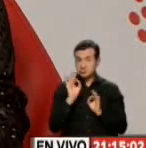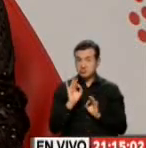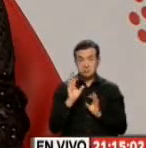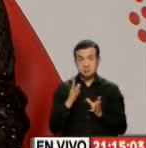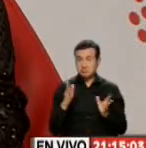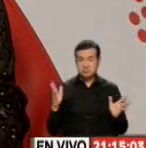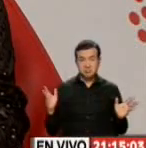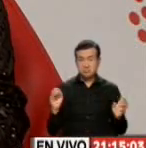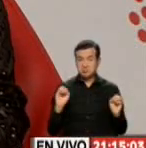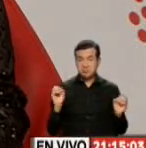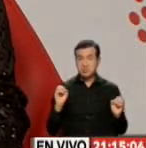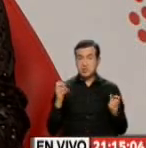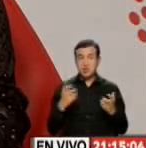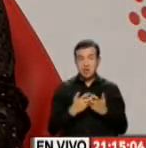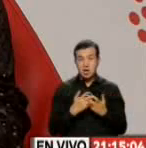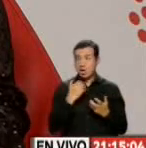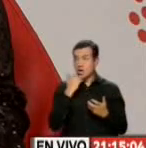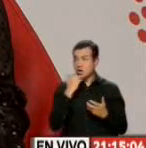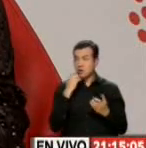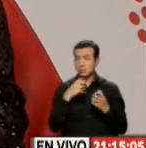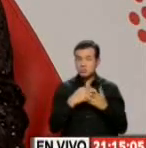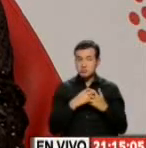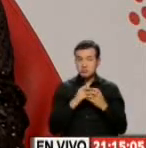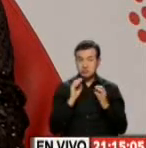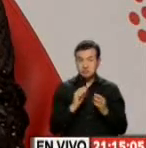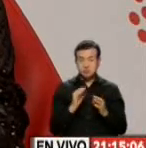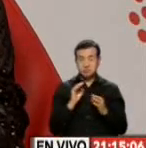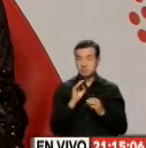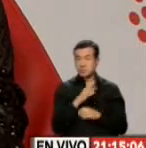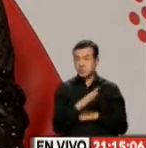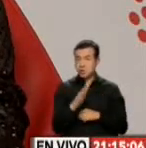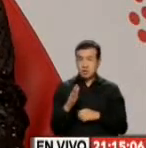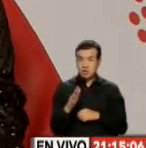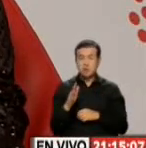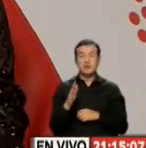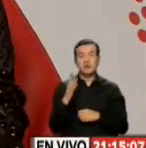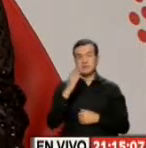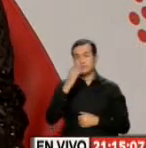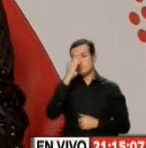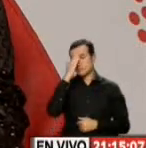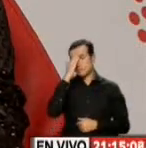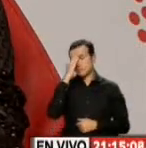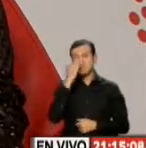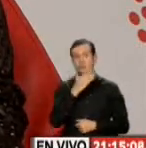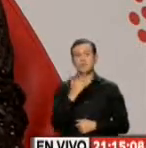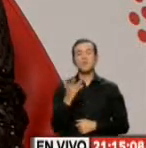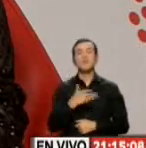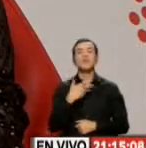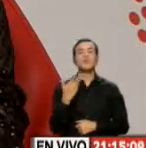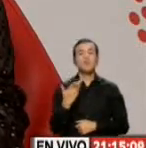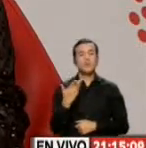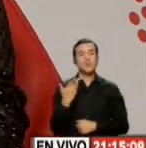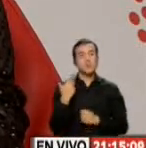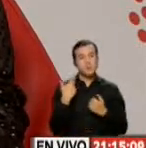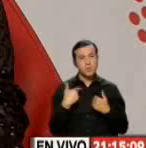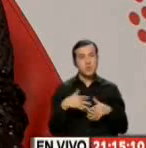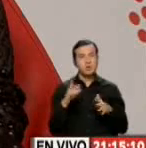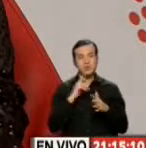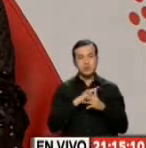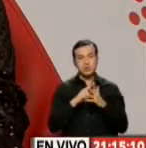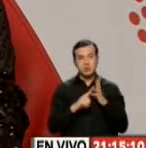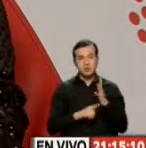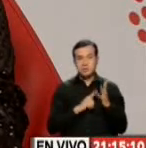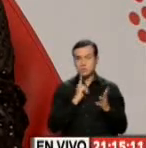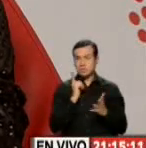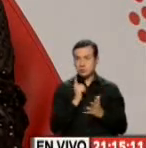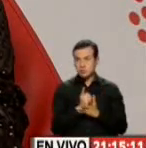cierto tipo de vínculos obligatorios con estos estados. Pero lo que sí tenemos, que eso está bajo cualquier tipo de mecanismo